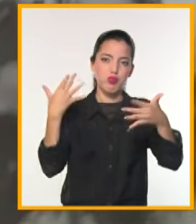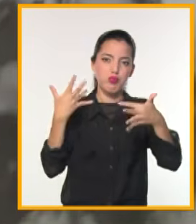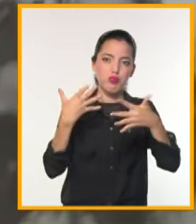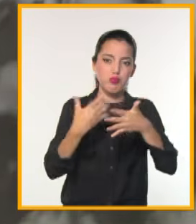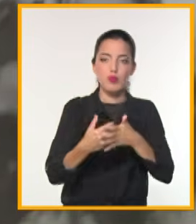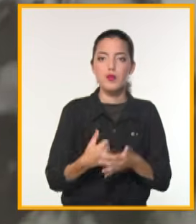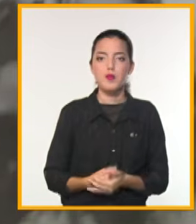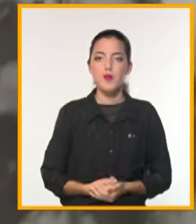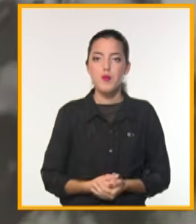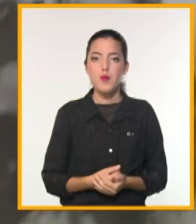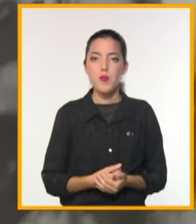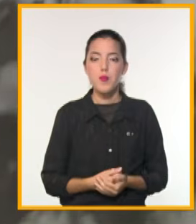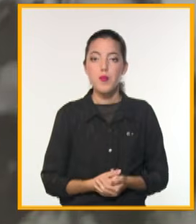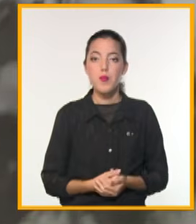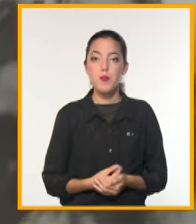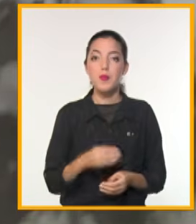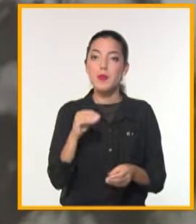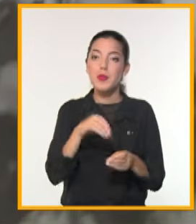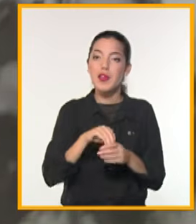hasta aprendimos